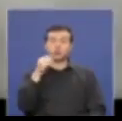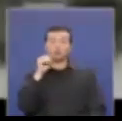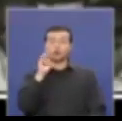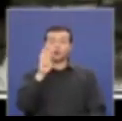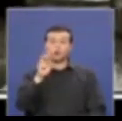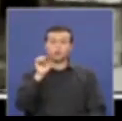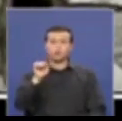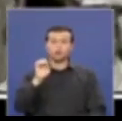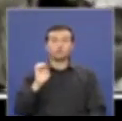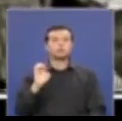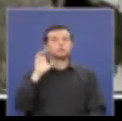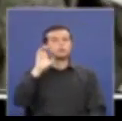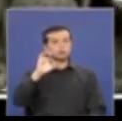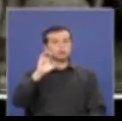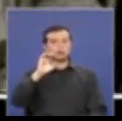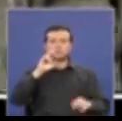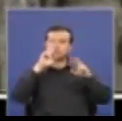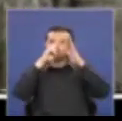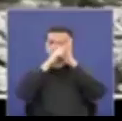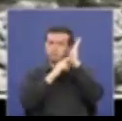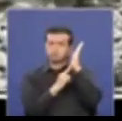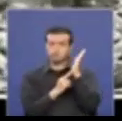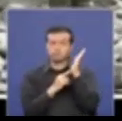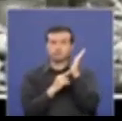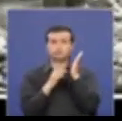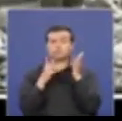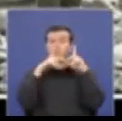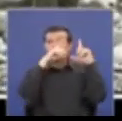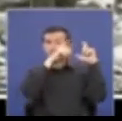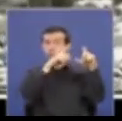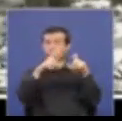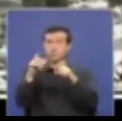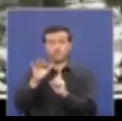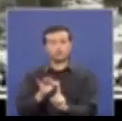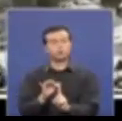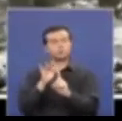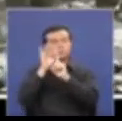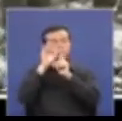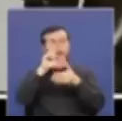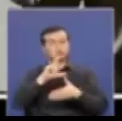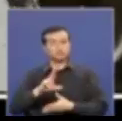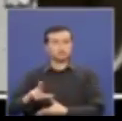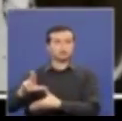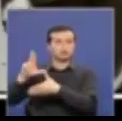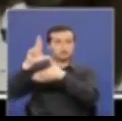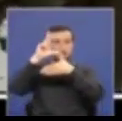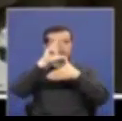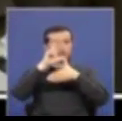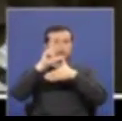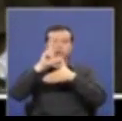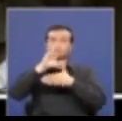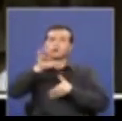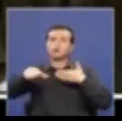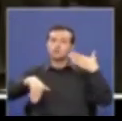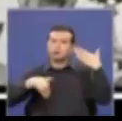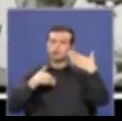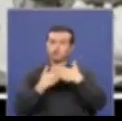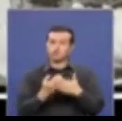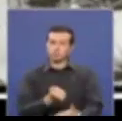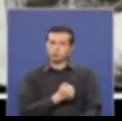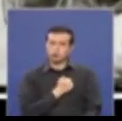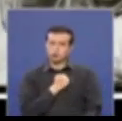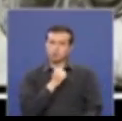inpc.gov.es. El registro de UNESCO posiciona la fotografía histórica latinoamericana a escala